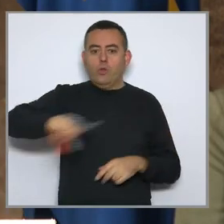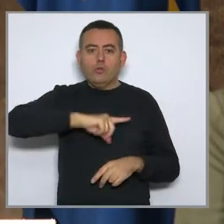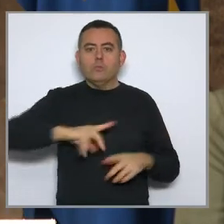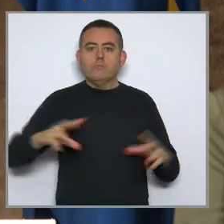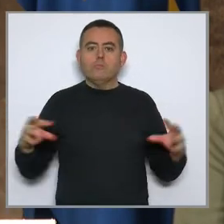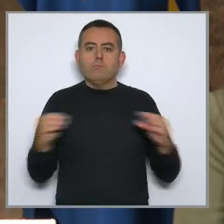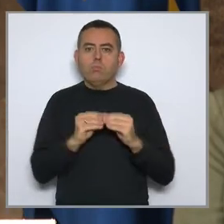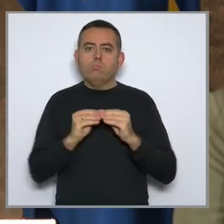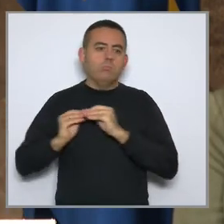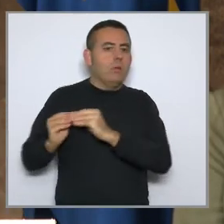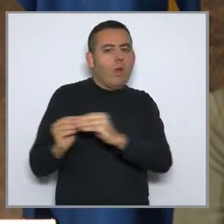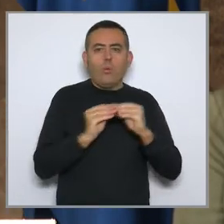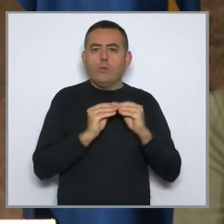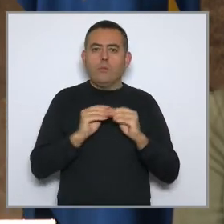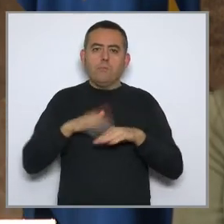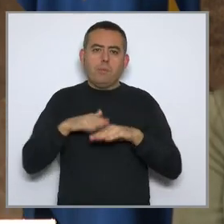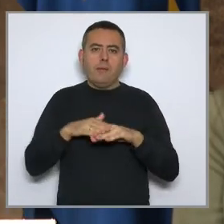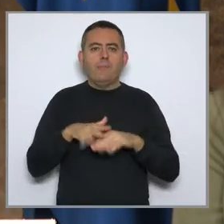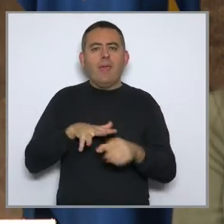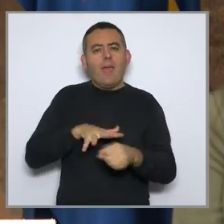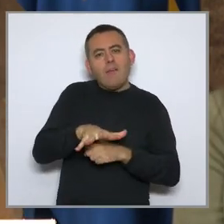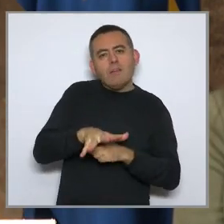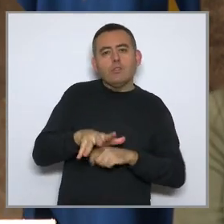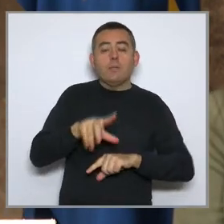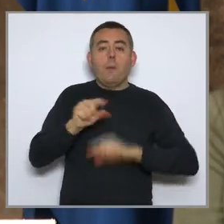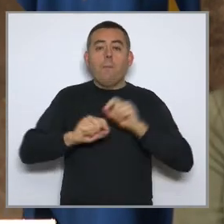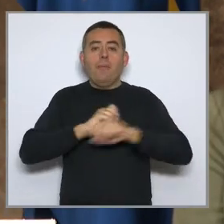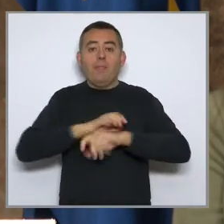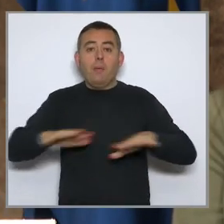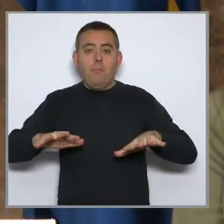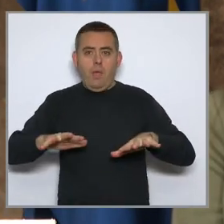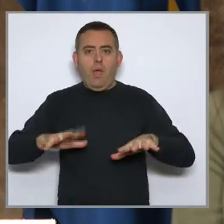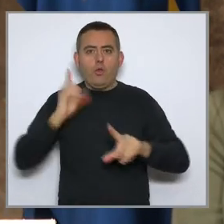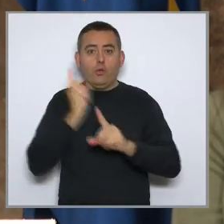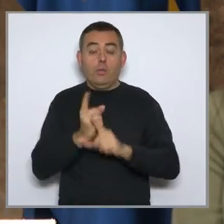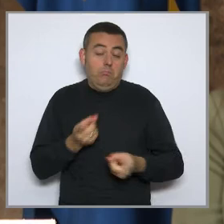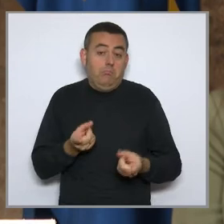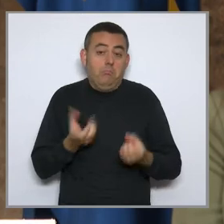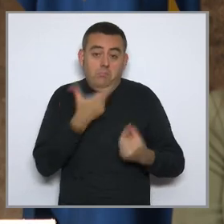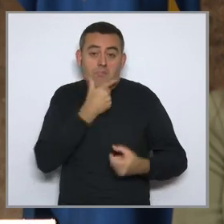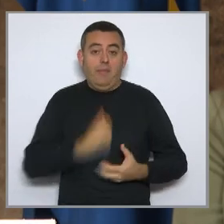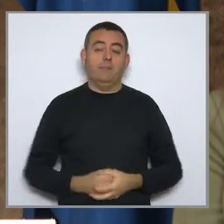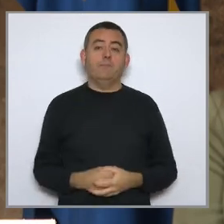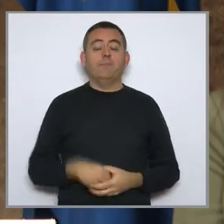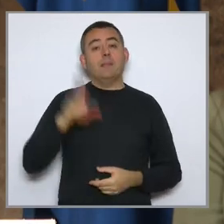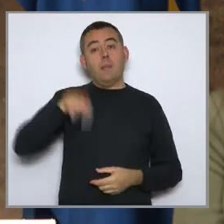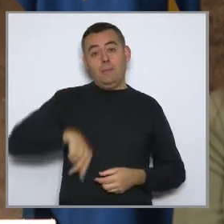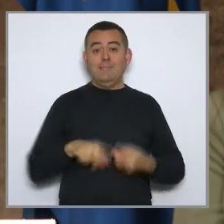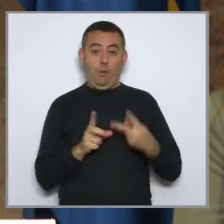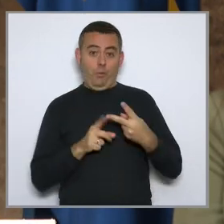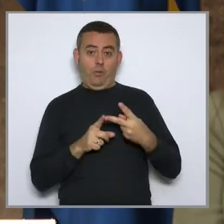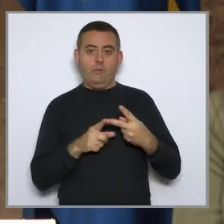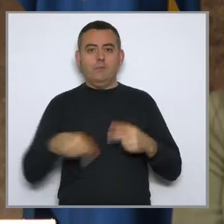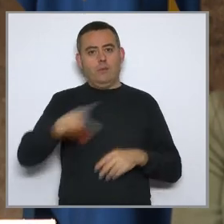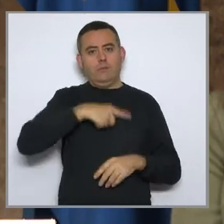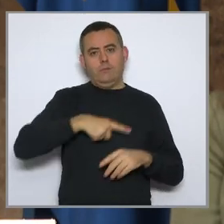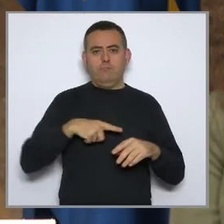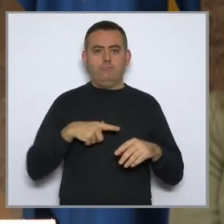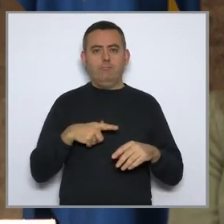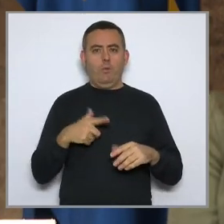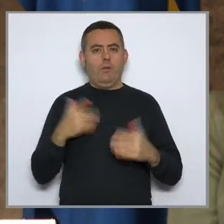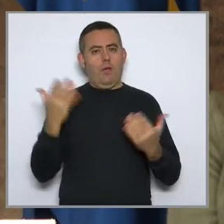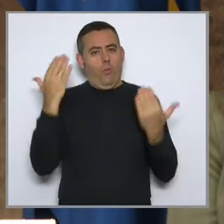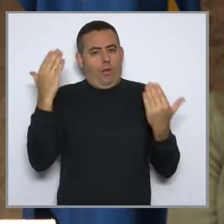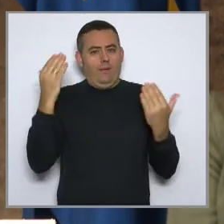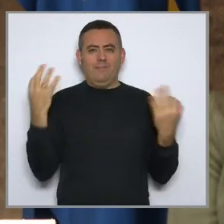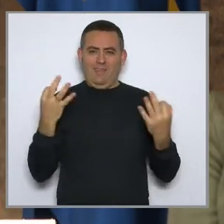económicos de la pandemia. En segundo lugar, felicitarnos de que efectivamente se haya conseguido un acuerdo con